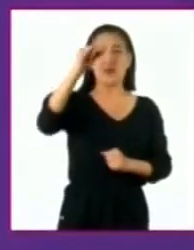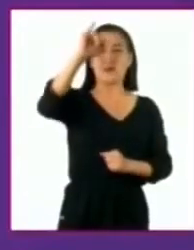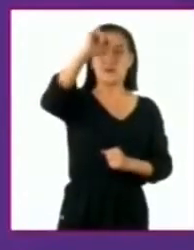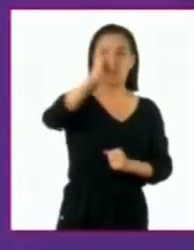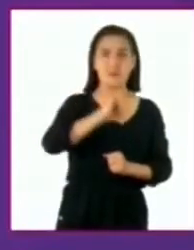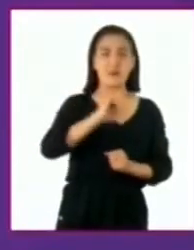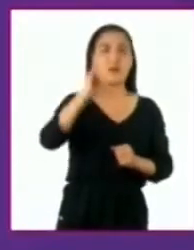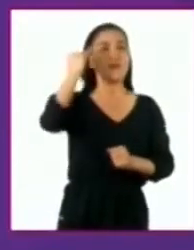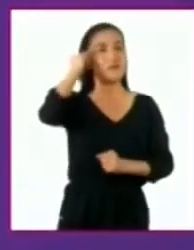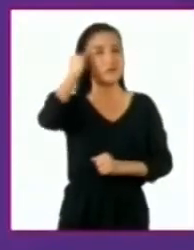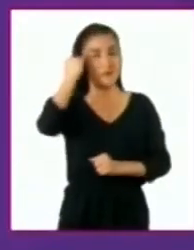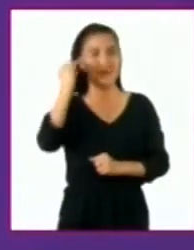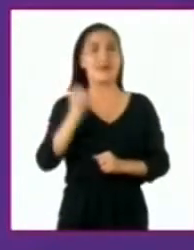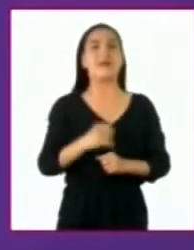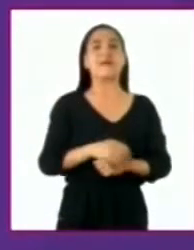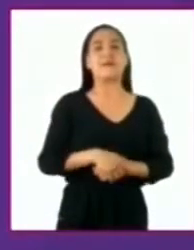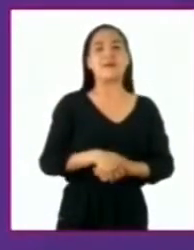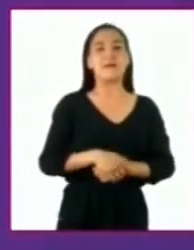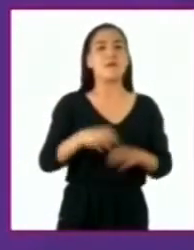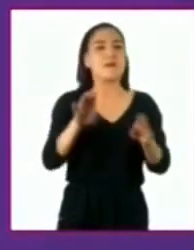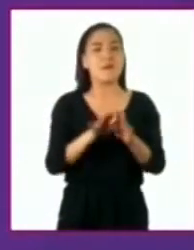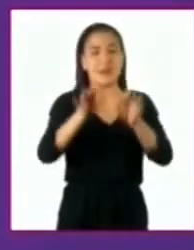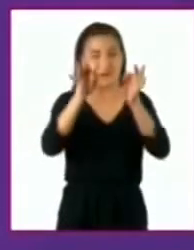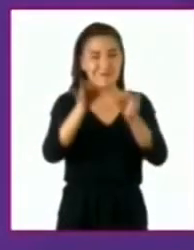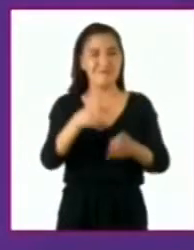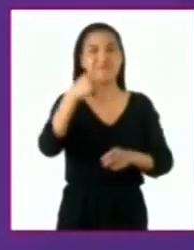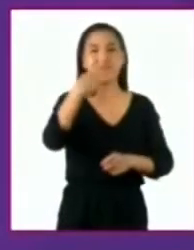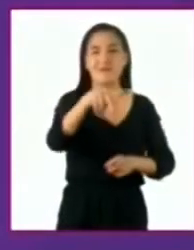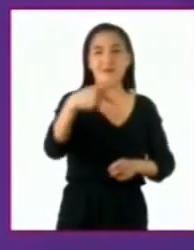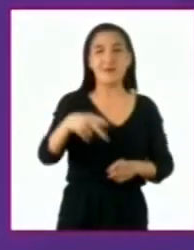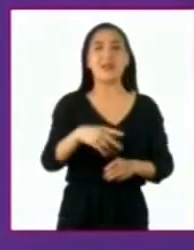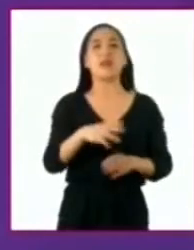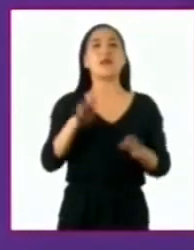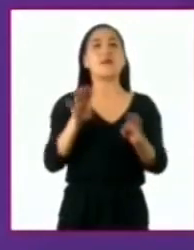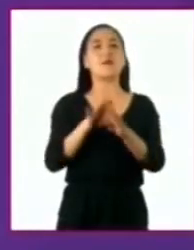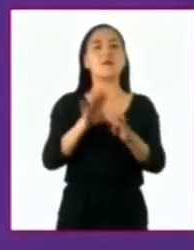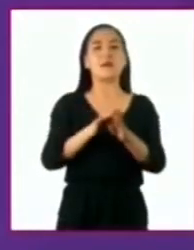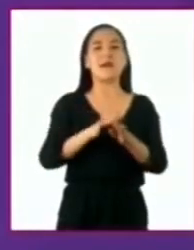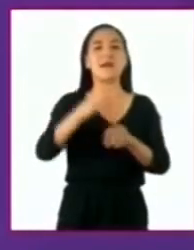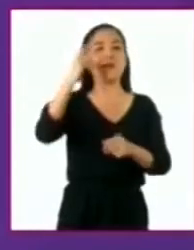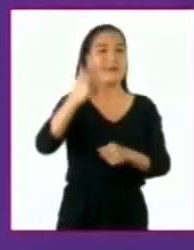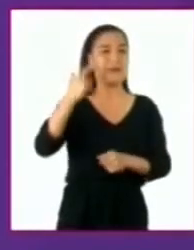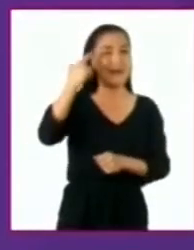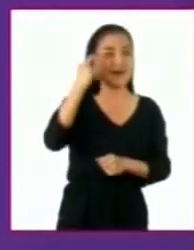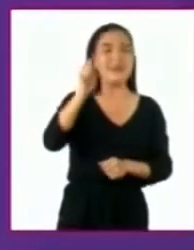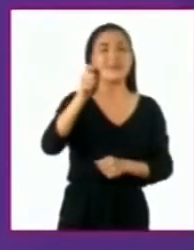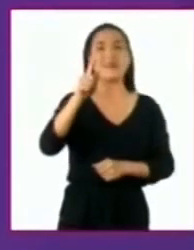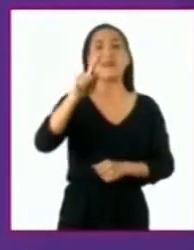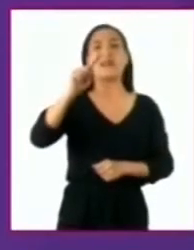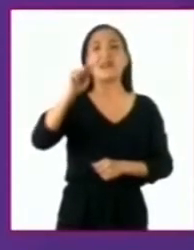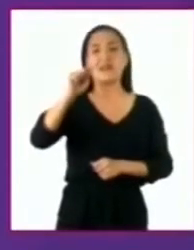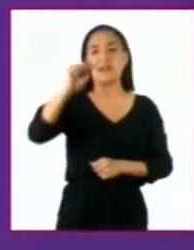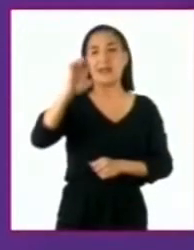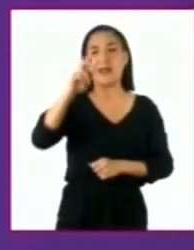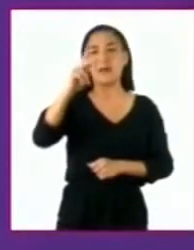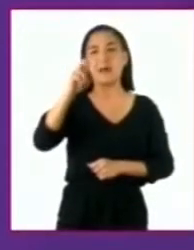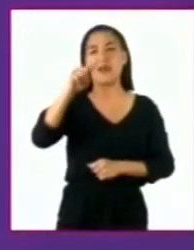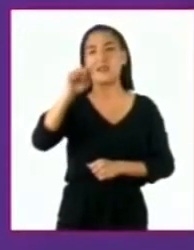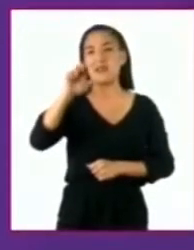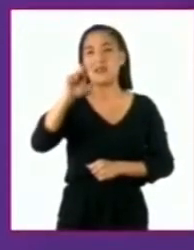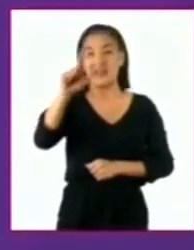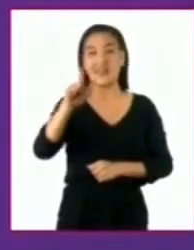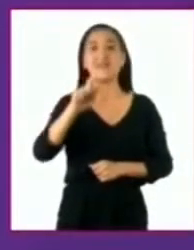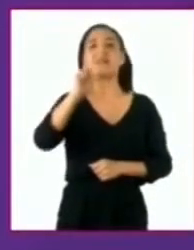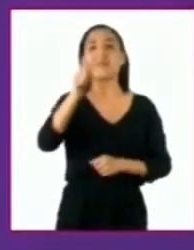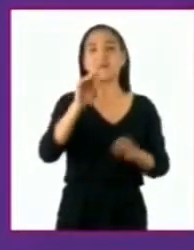indígena como tal. Recibían un señorío, reino o altépetl, que en español recibía